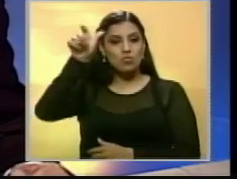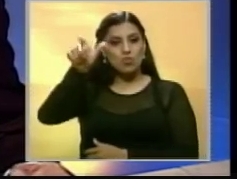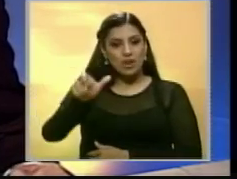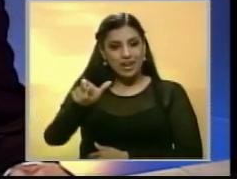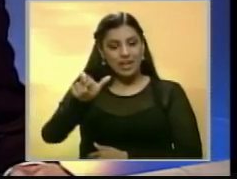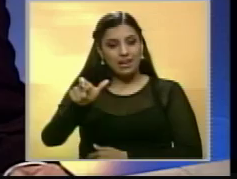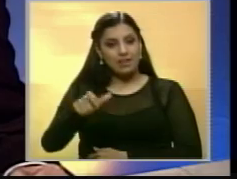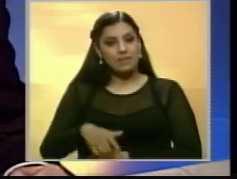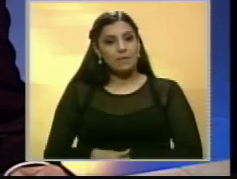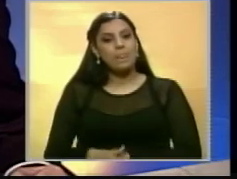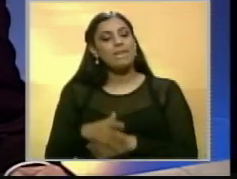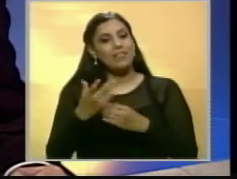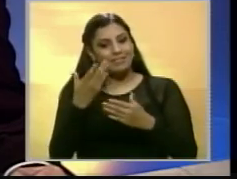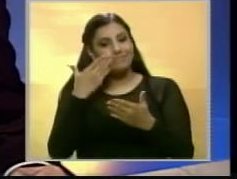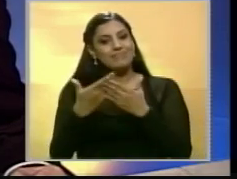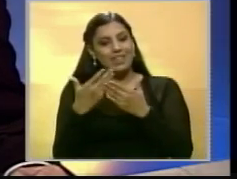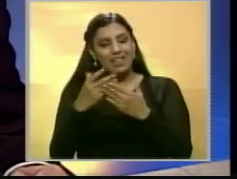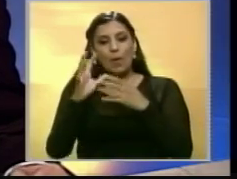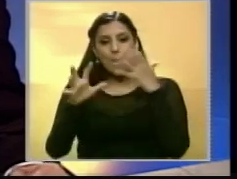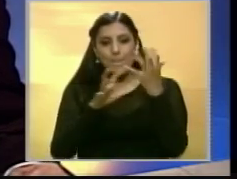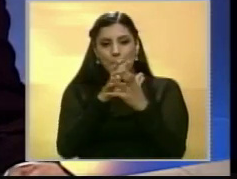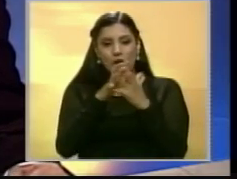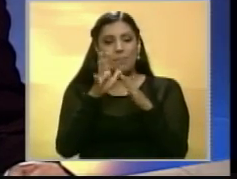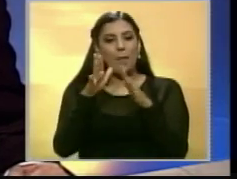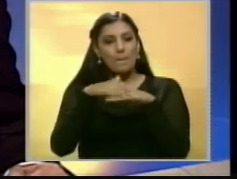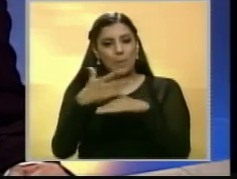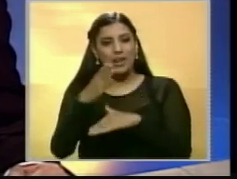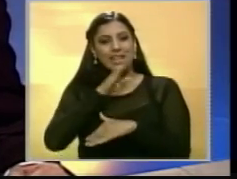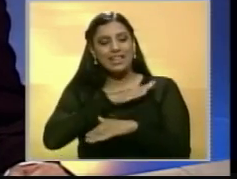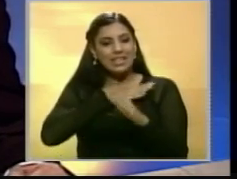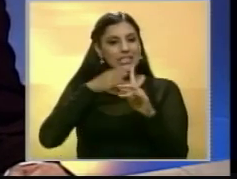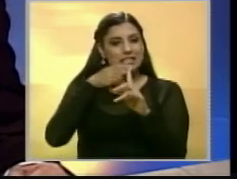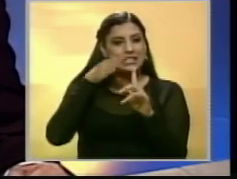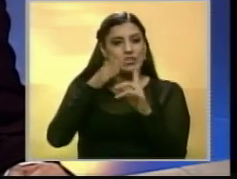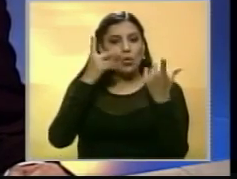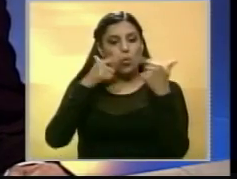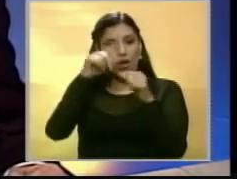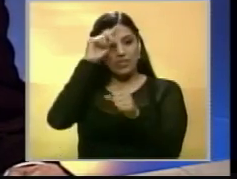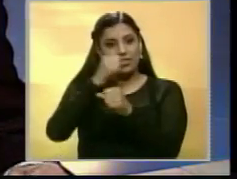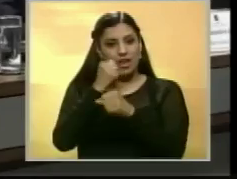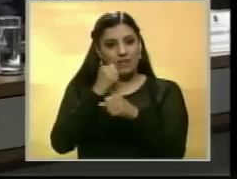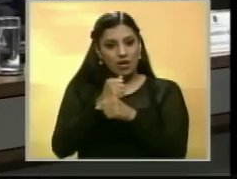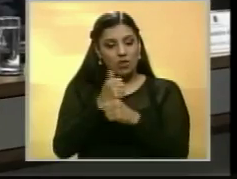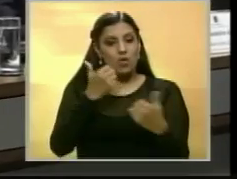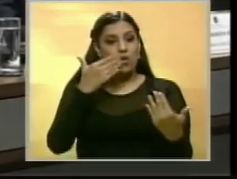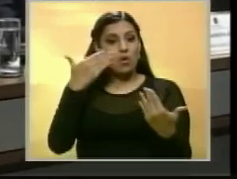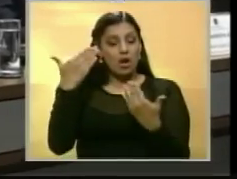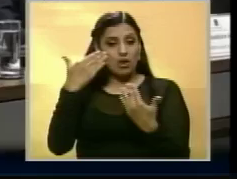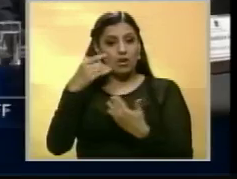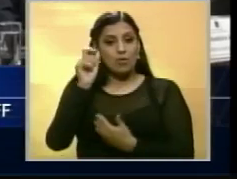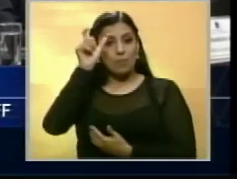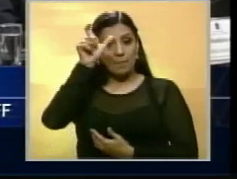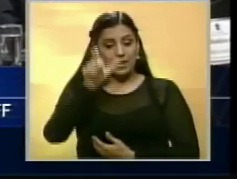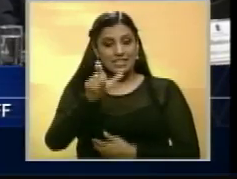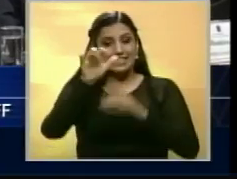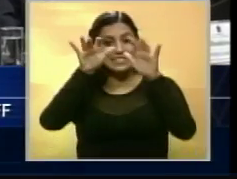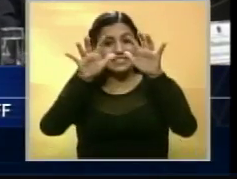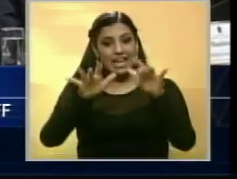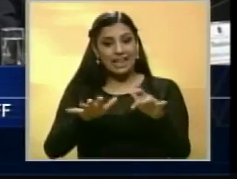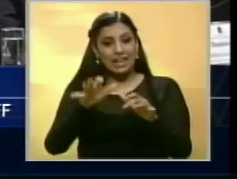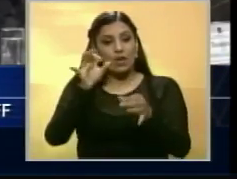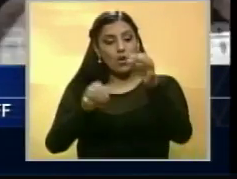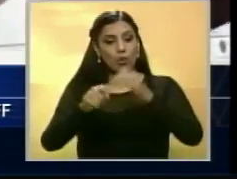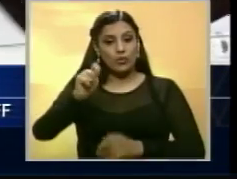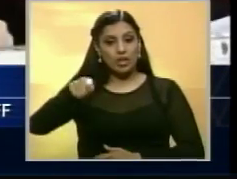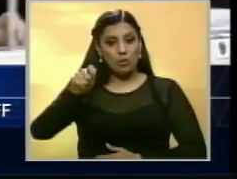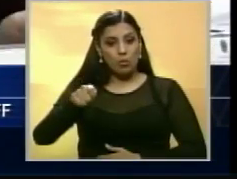suspendida Dilma Rousseff, corroborando las irregularidades por las que se le acusa durante su gestión. Tiago Alves Dutra, secretario del Tribunal